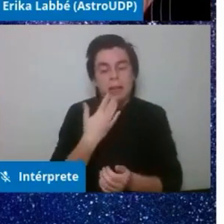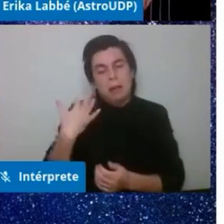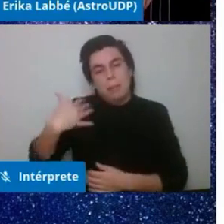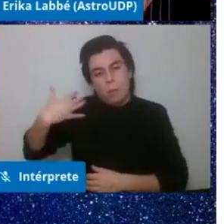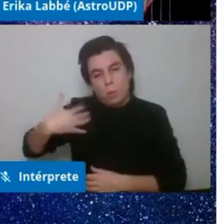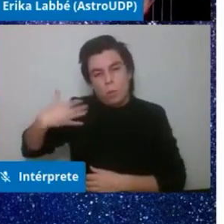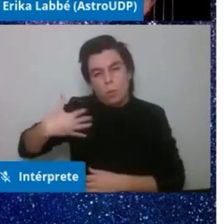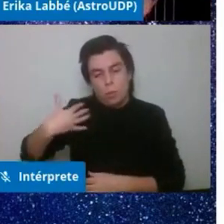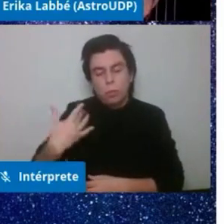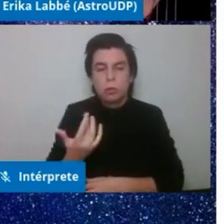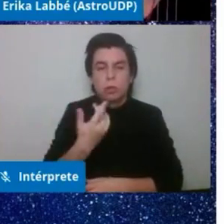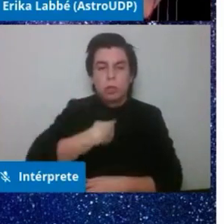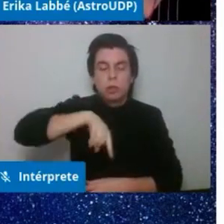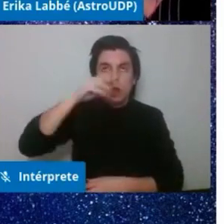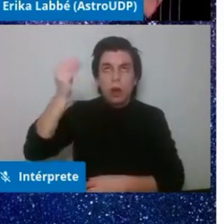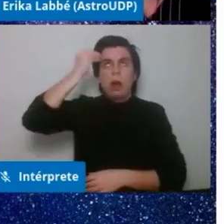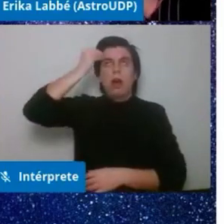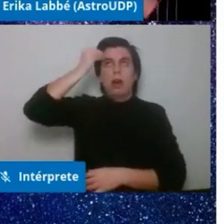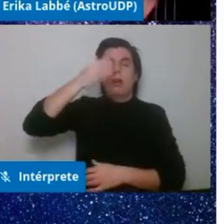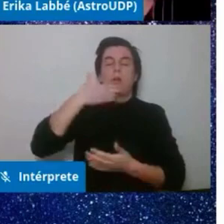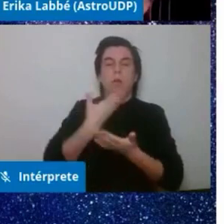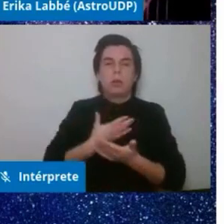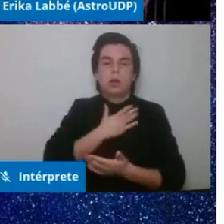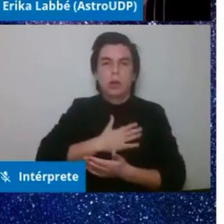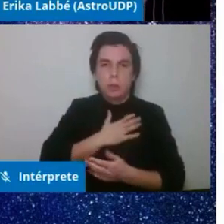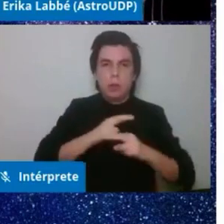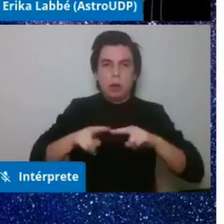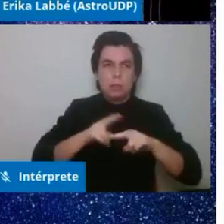consideración cuando uno está pensando en qué quiere hacer para